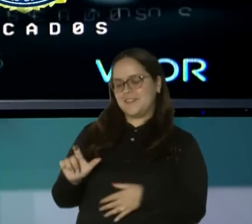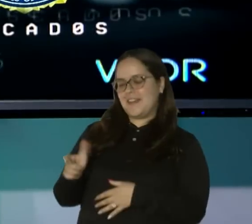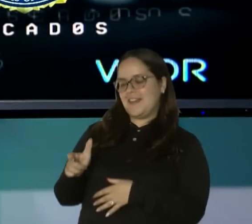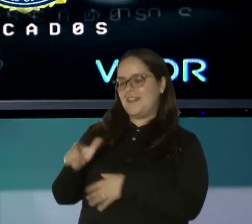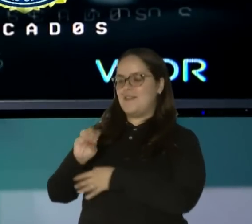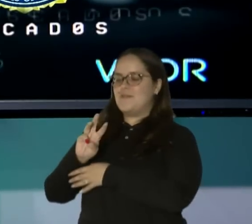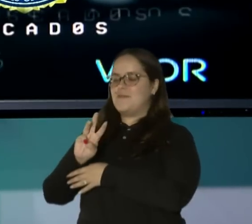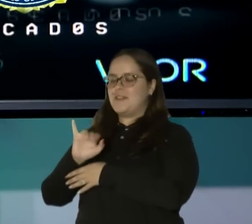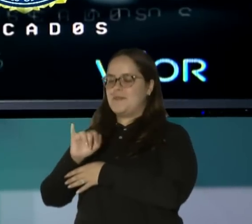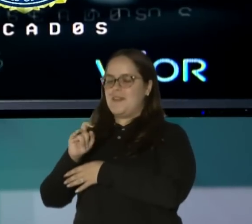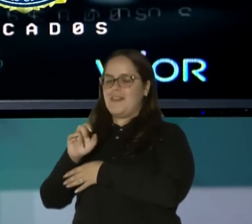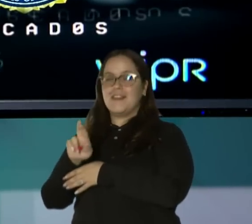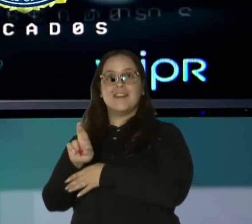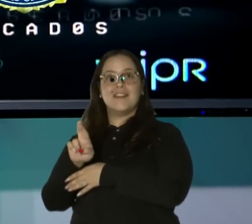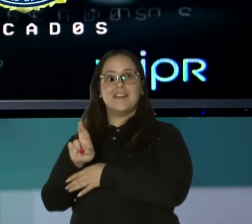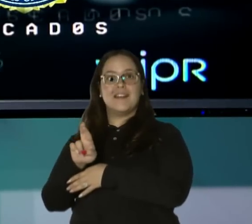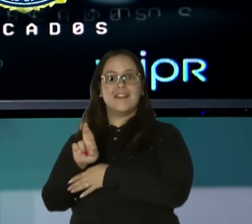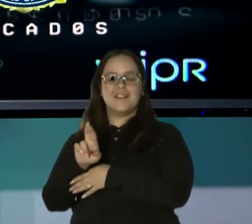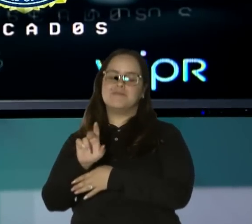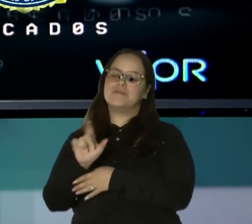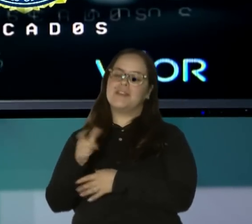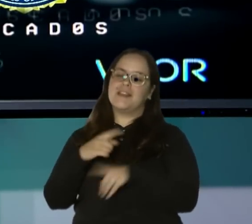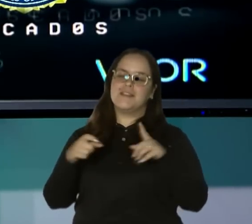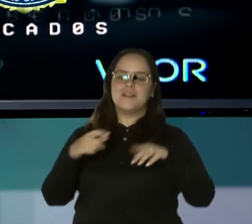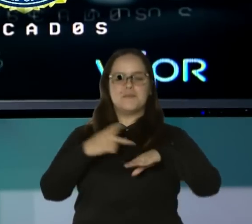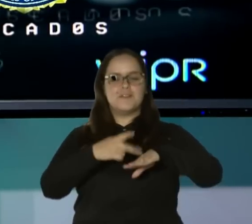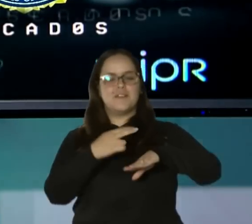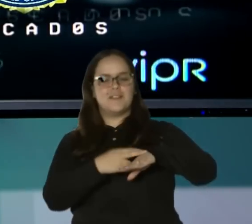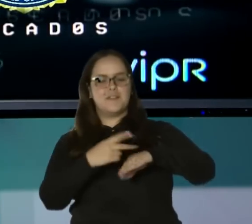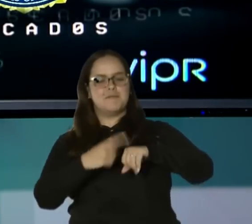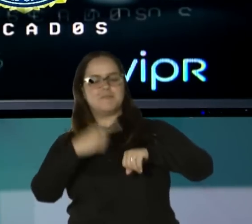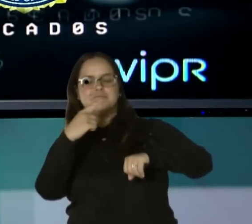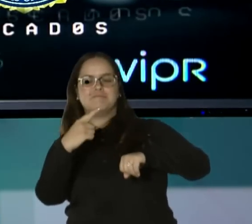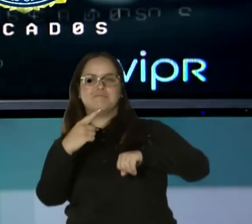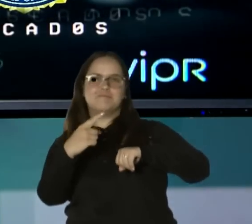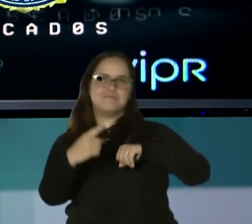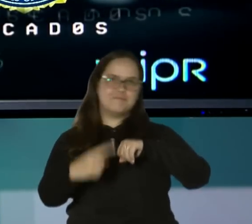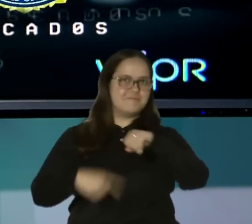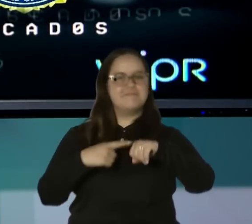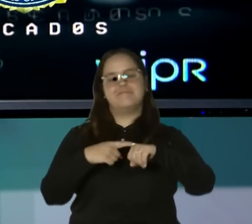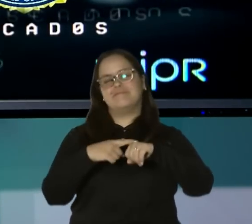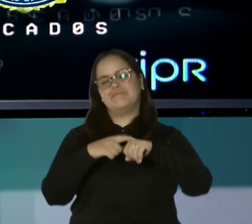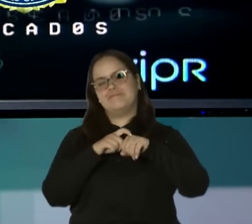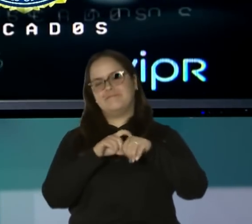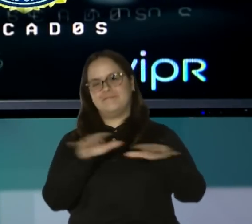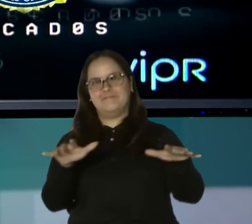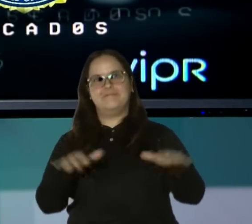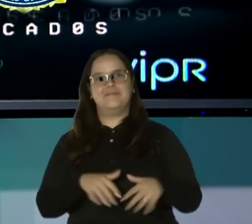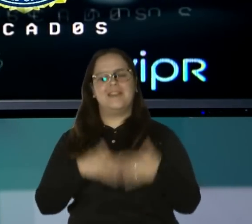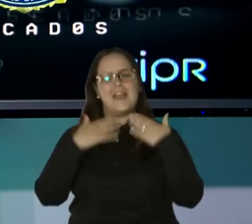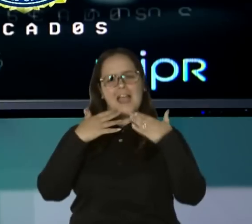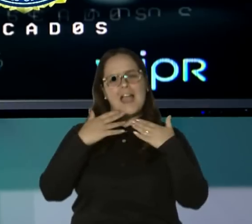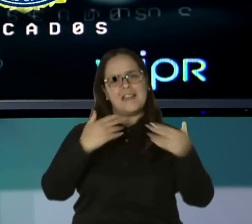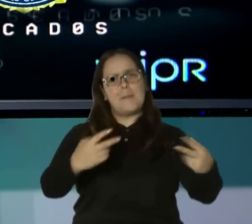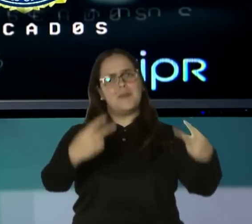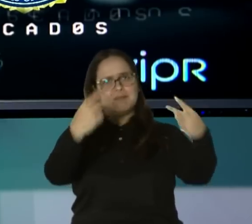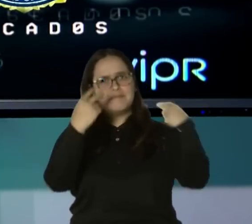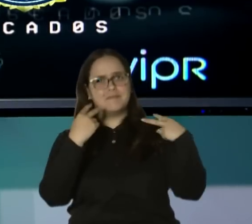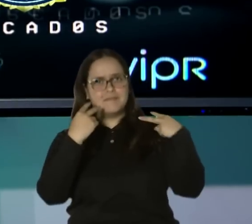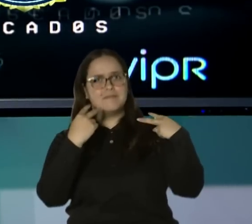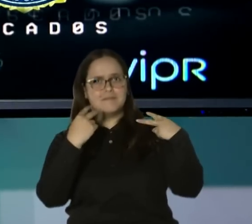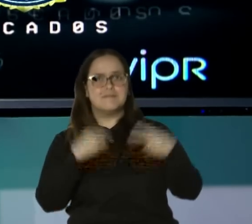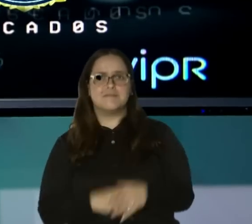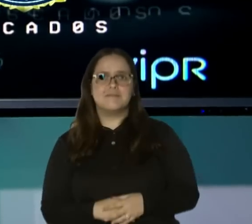estudios de WIPR, el canal del pueblo de Puerto Rico. Pero, oiga, esto es para todo el planeta. Gracias por estar con nosotros.